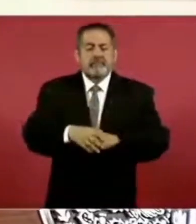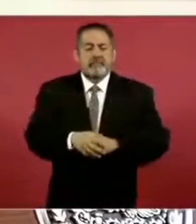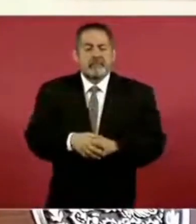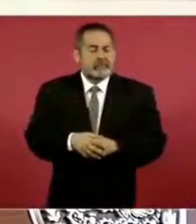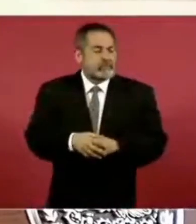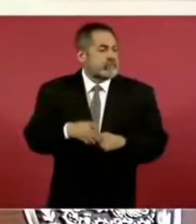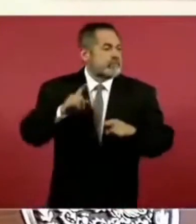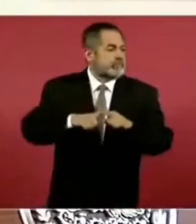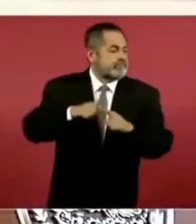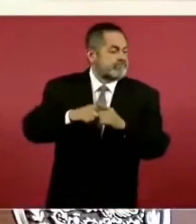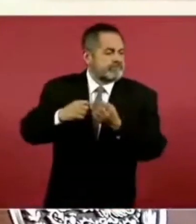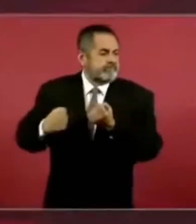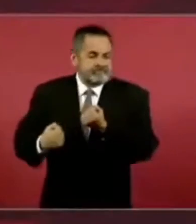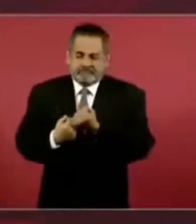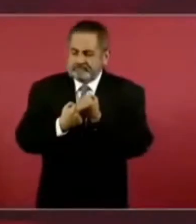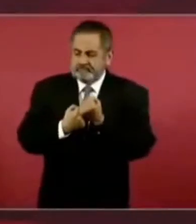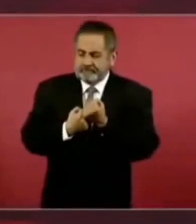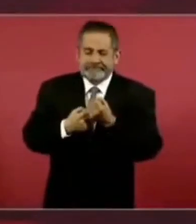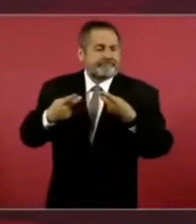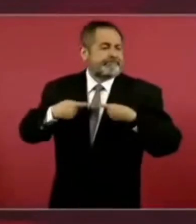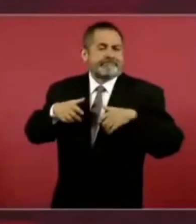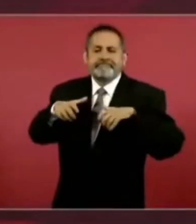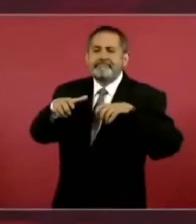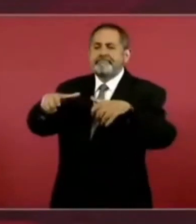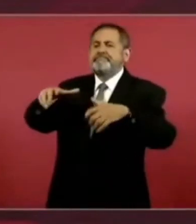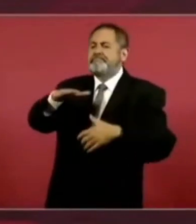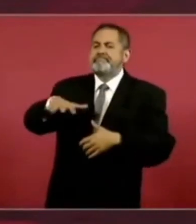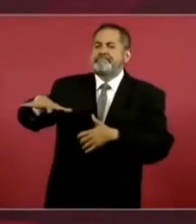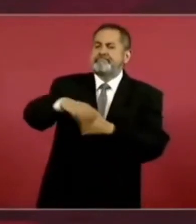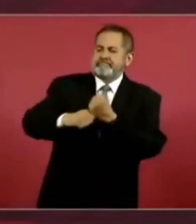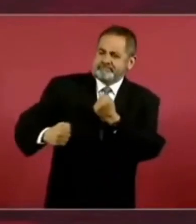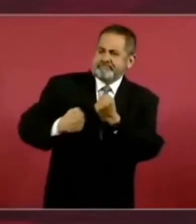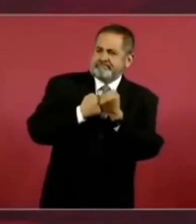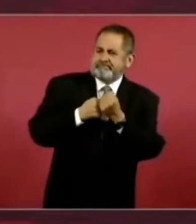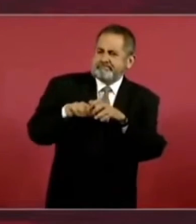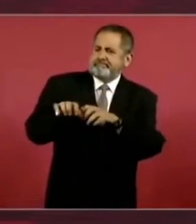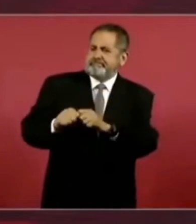apoyarse en el pueblo.